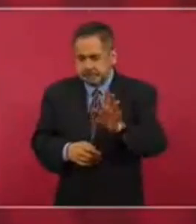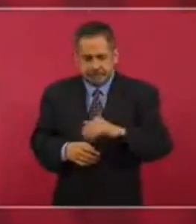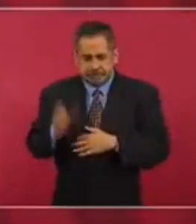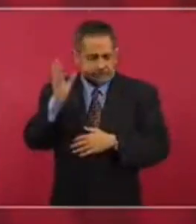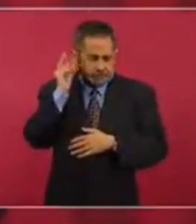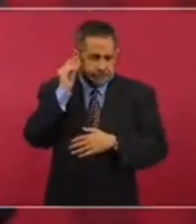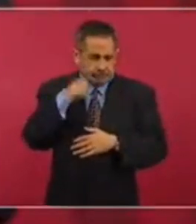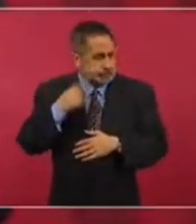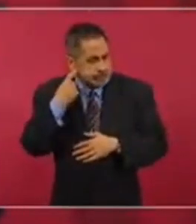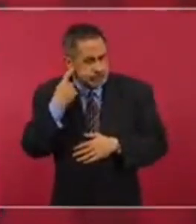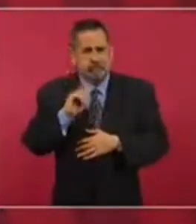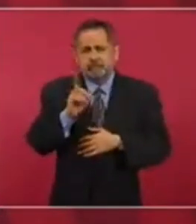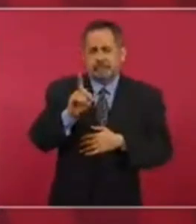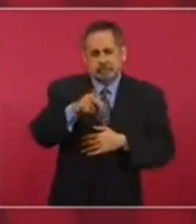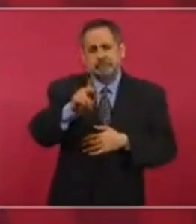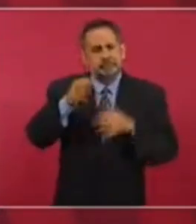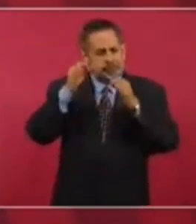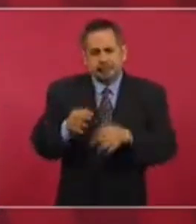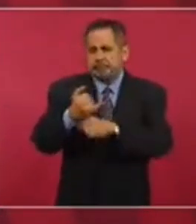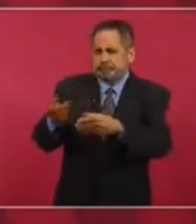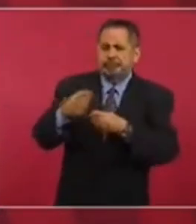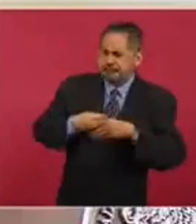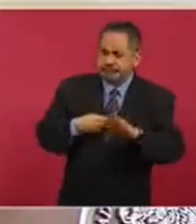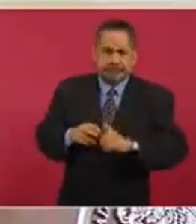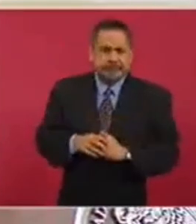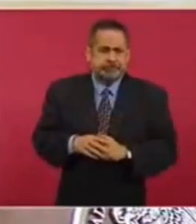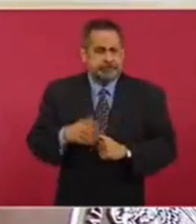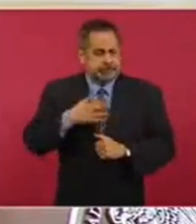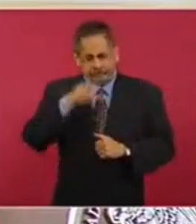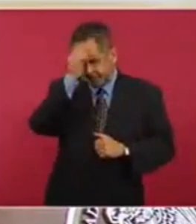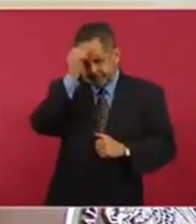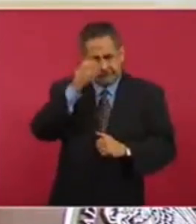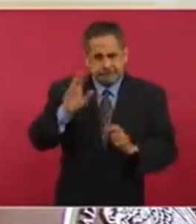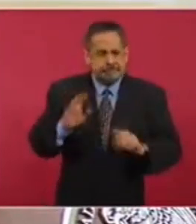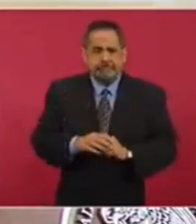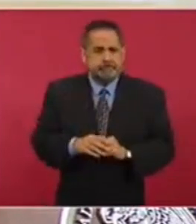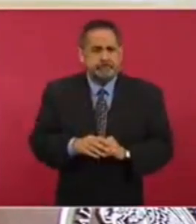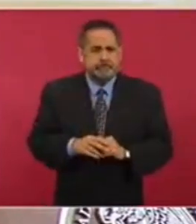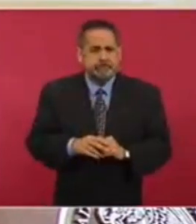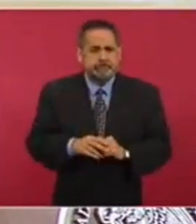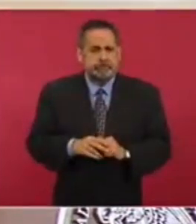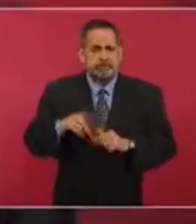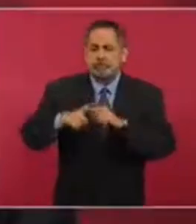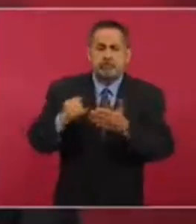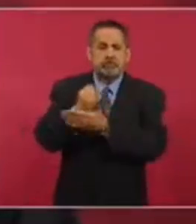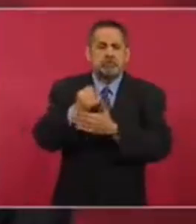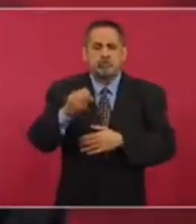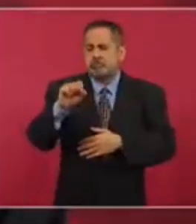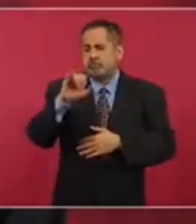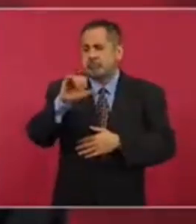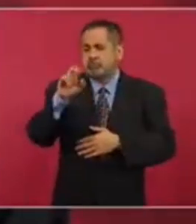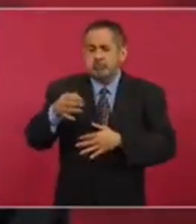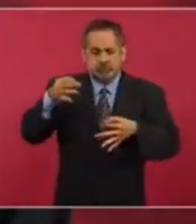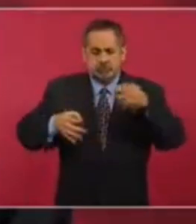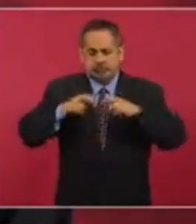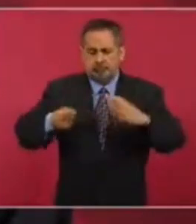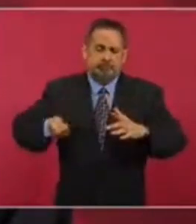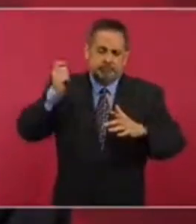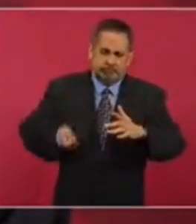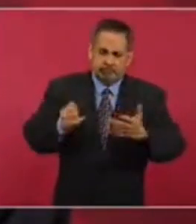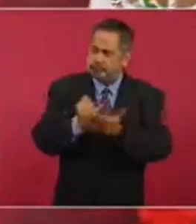tengo la información de lo básico. Y opino que tiene que resolver la Corte sobre